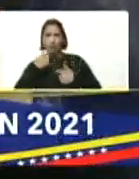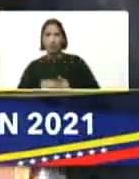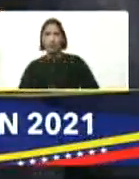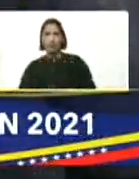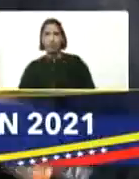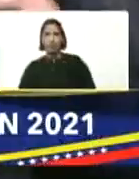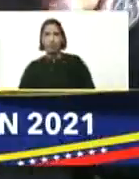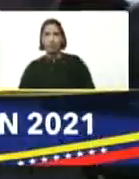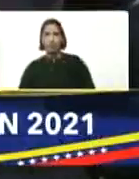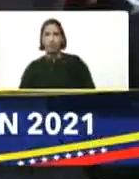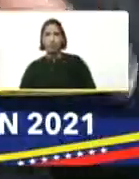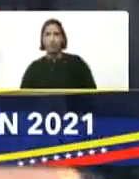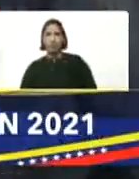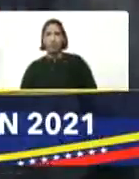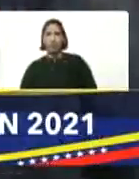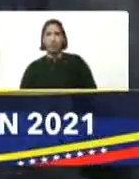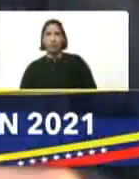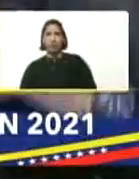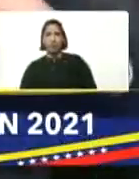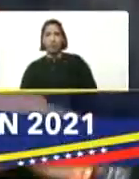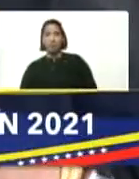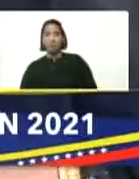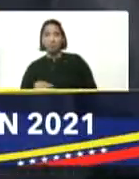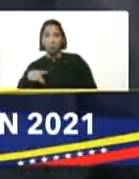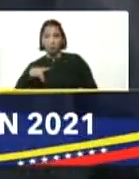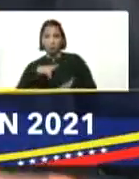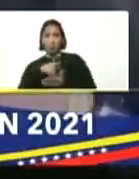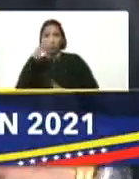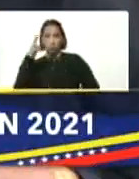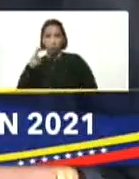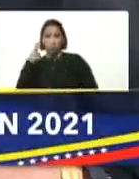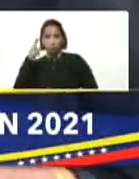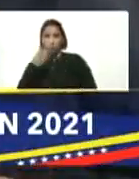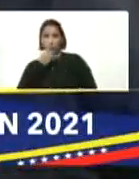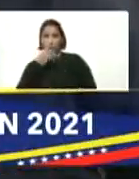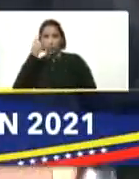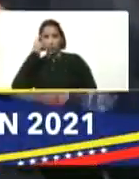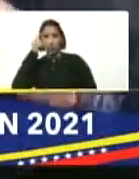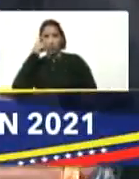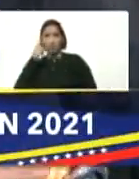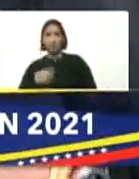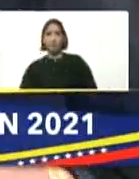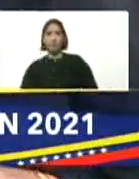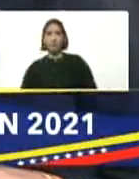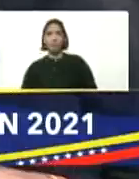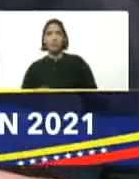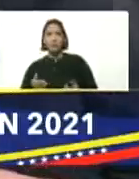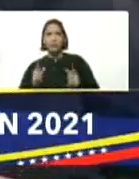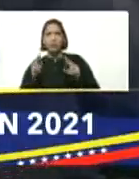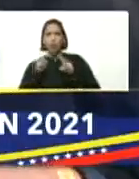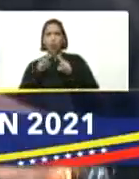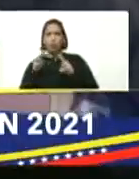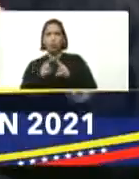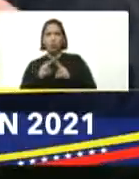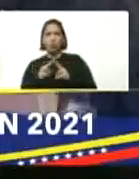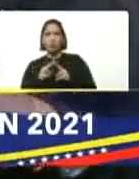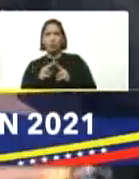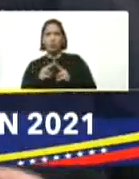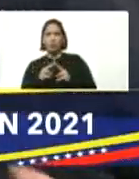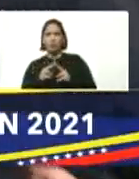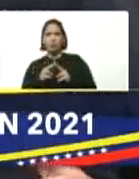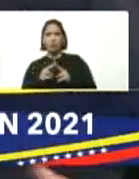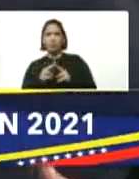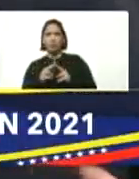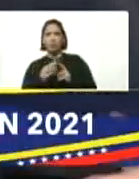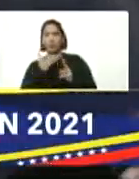esta anécdota. Llegaba a Uruguay un buen día y José Jesús Gómez me permitió conocer ahí